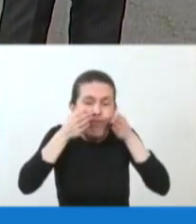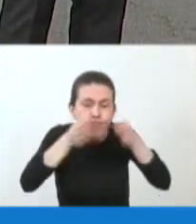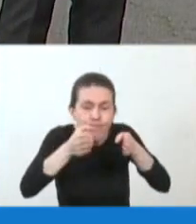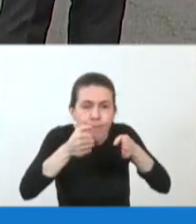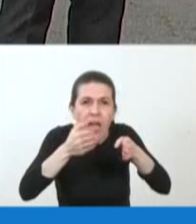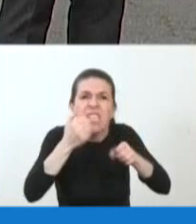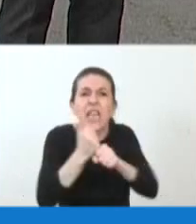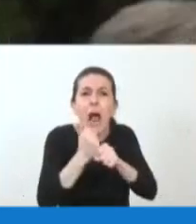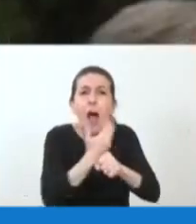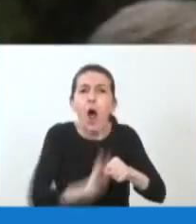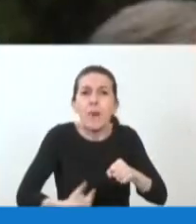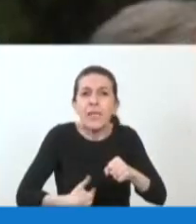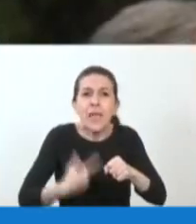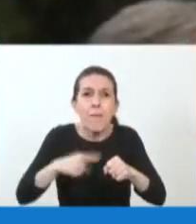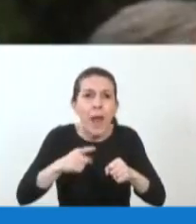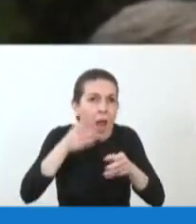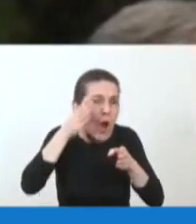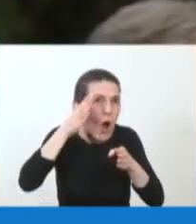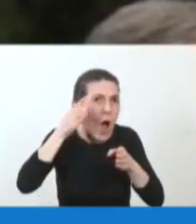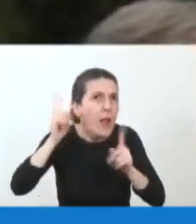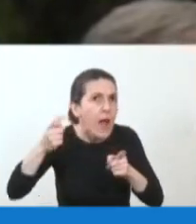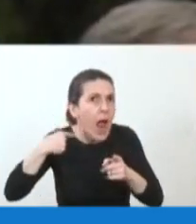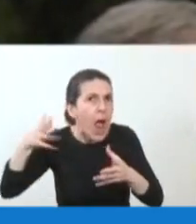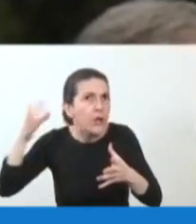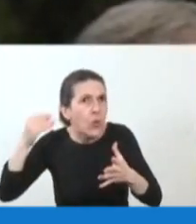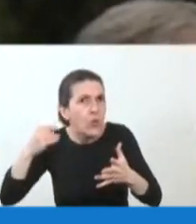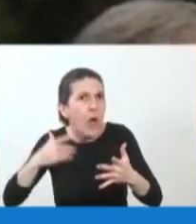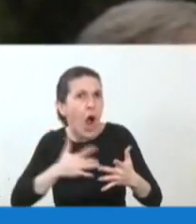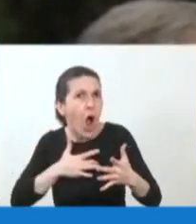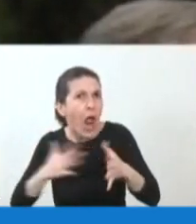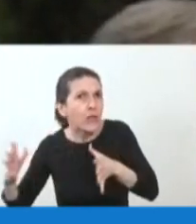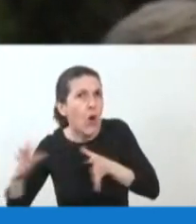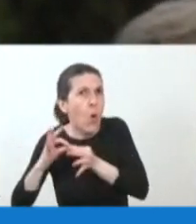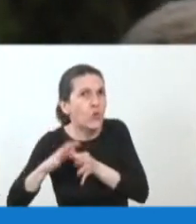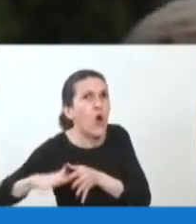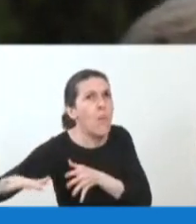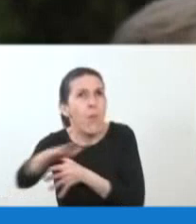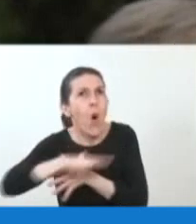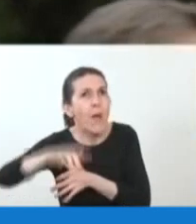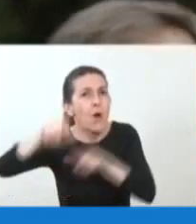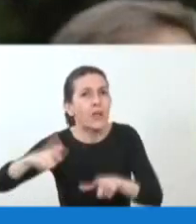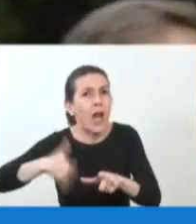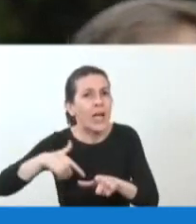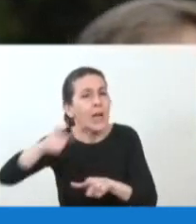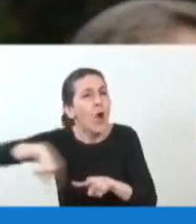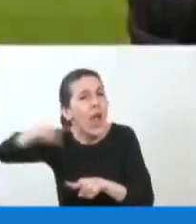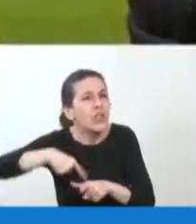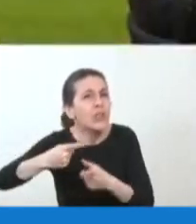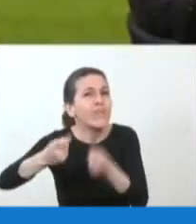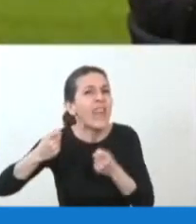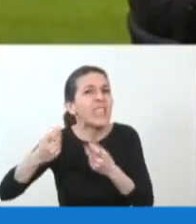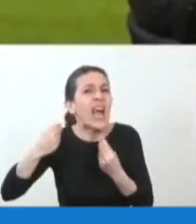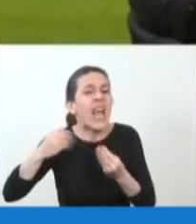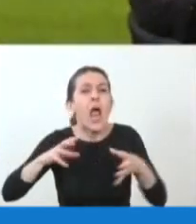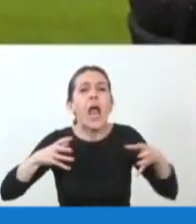pero sus oídos y su corazón escuchando y sintiendo al al pueblo que tiene esta necesidad de que toda la dirigencia